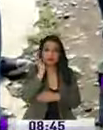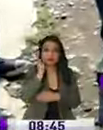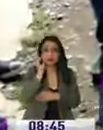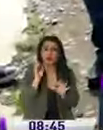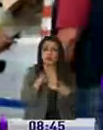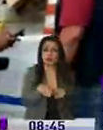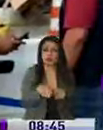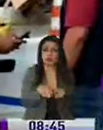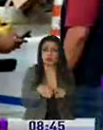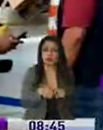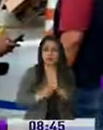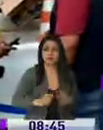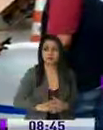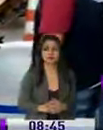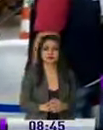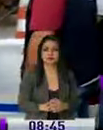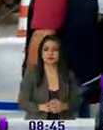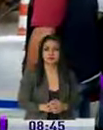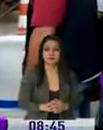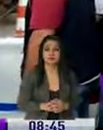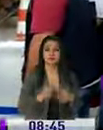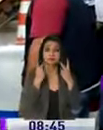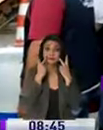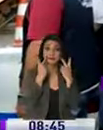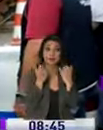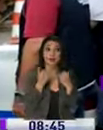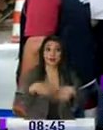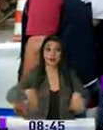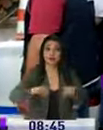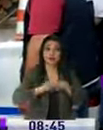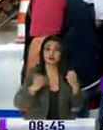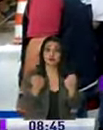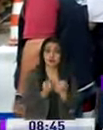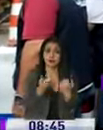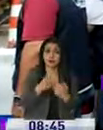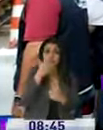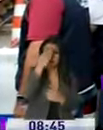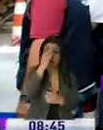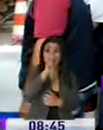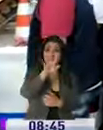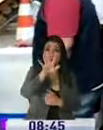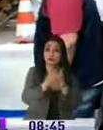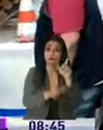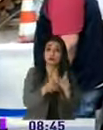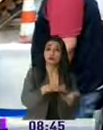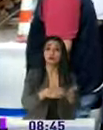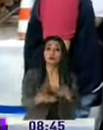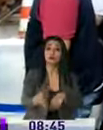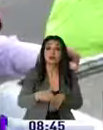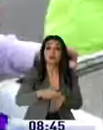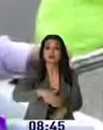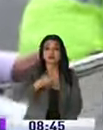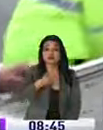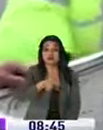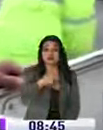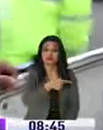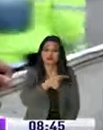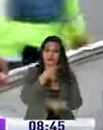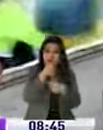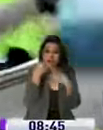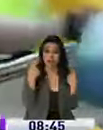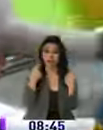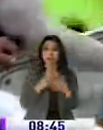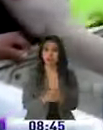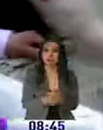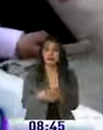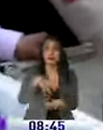algo similar. Bueno, como ustedes saben, la conmoción social, a 25 personas ya que han fallecido justamente por los